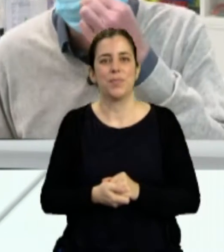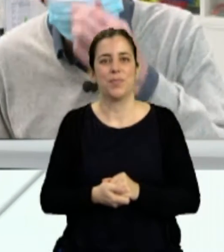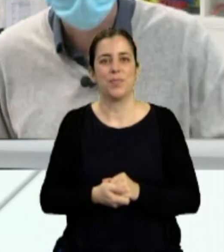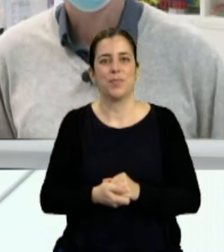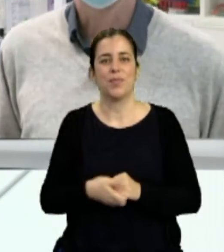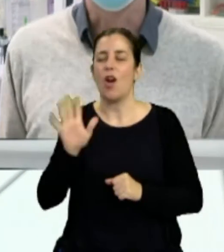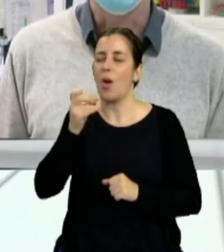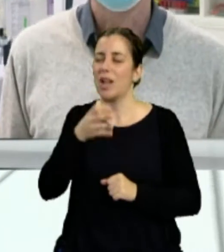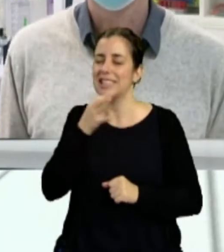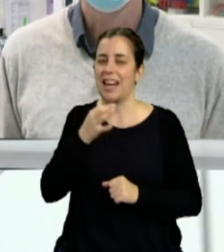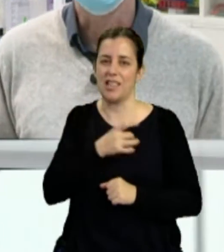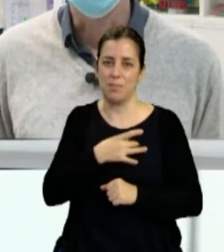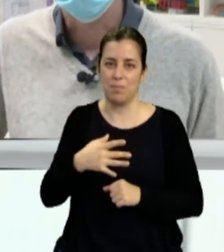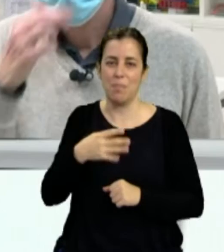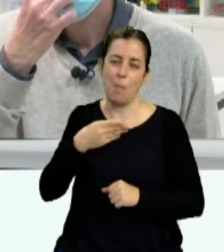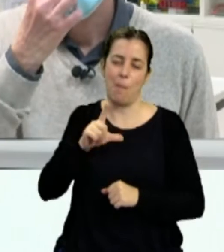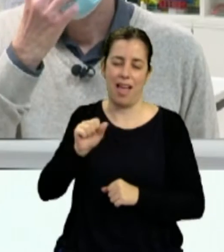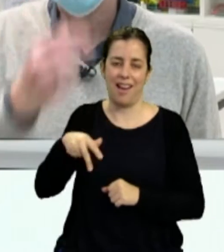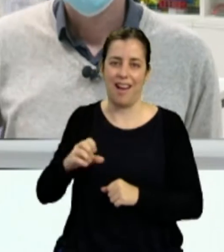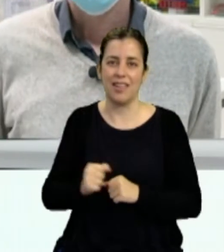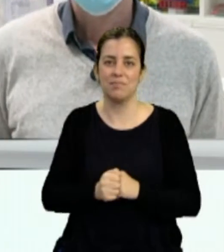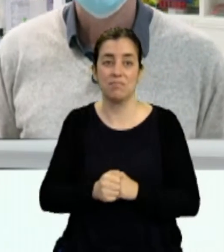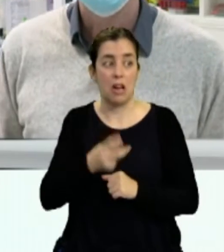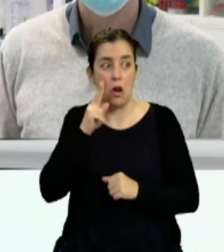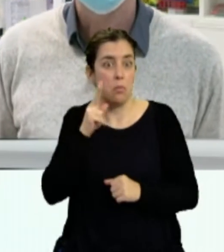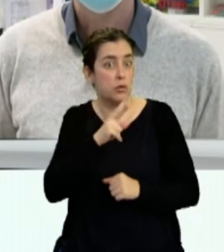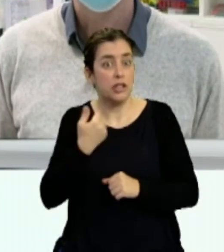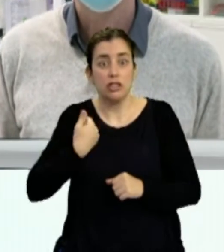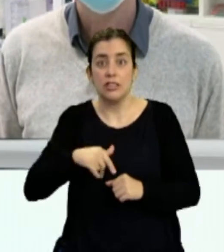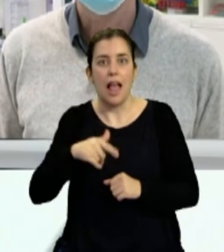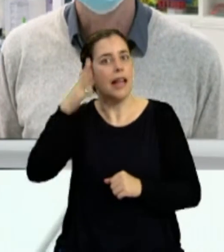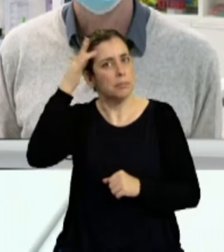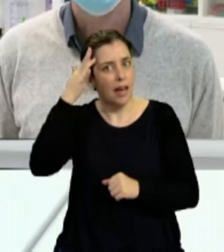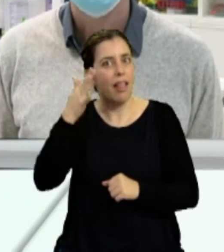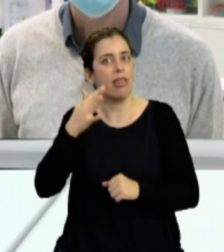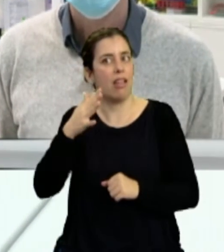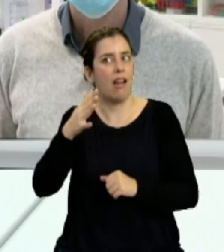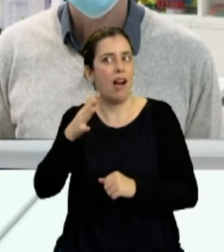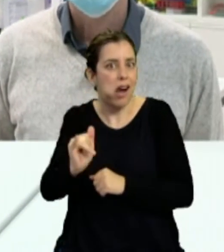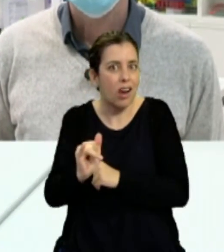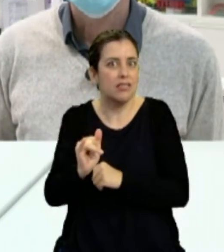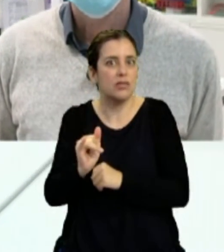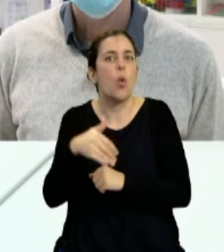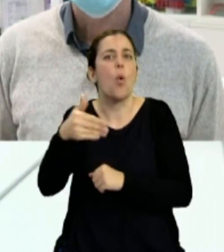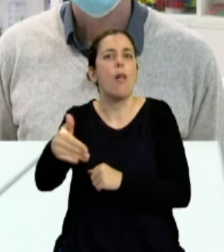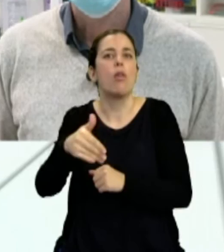Buenas tardes, Blanca. Bueno, lo estamos viendo. ¿Hay esperanza con esas dos vacunas? ¿Cuándo estarán disponibles? Que es lo que todo el mundo quiere